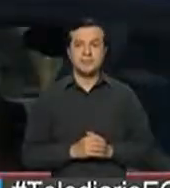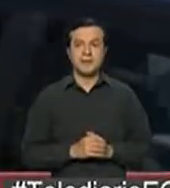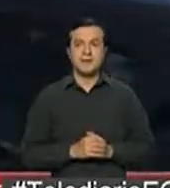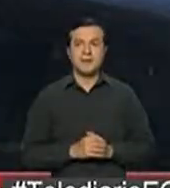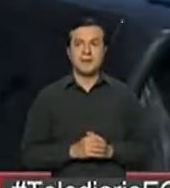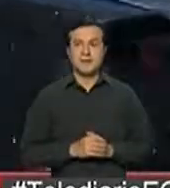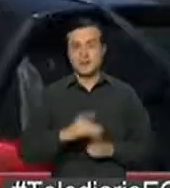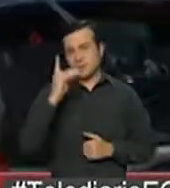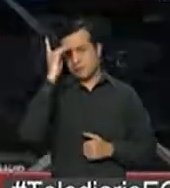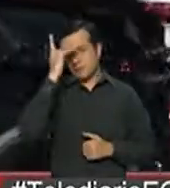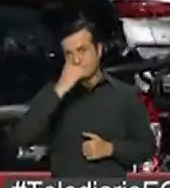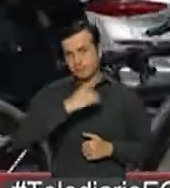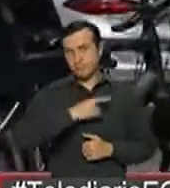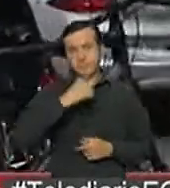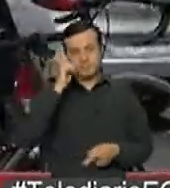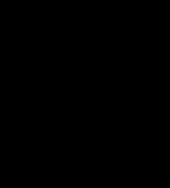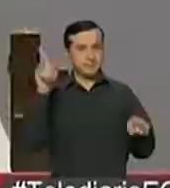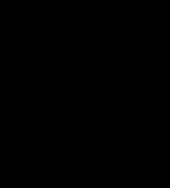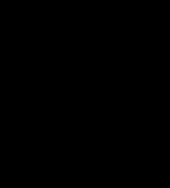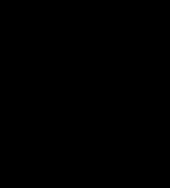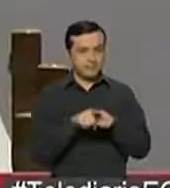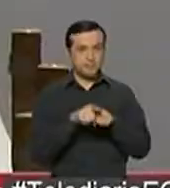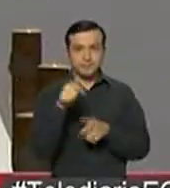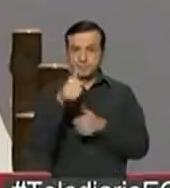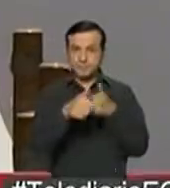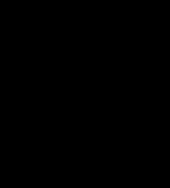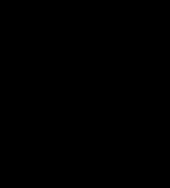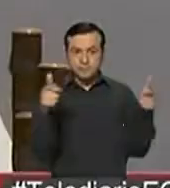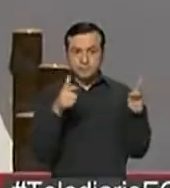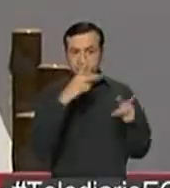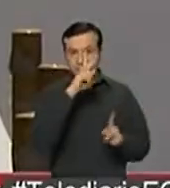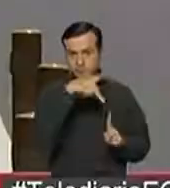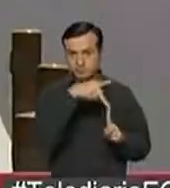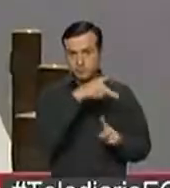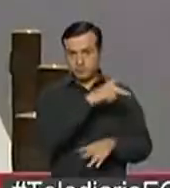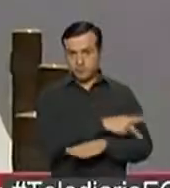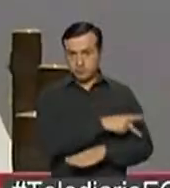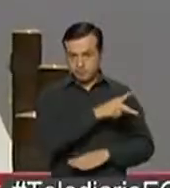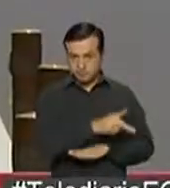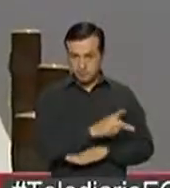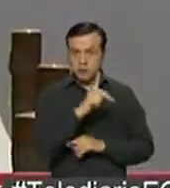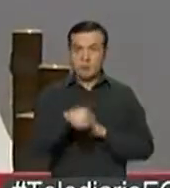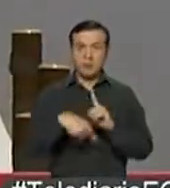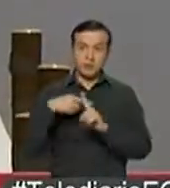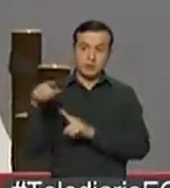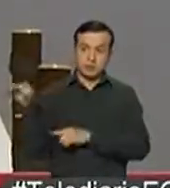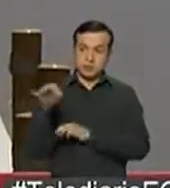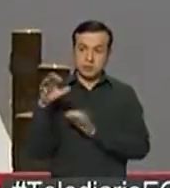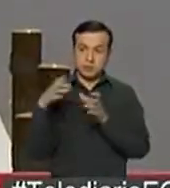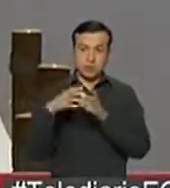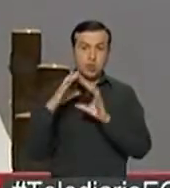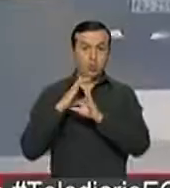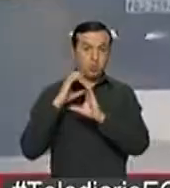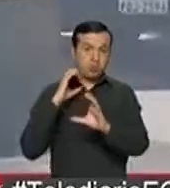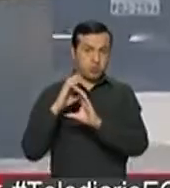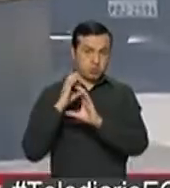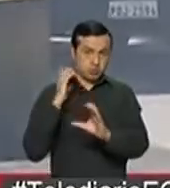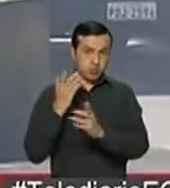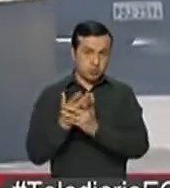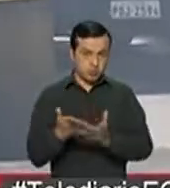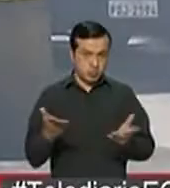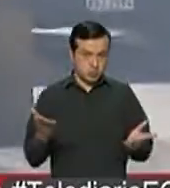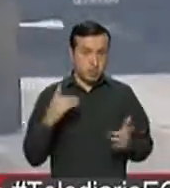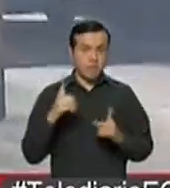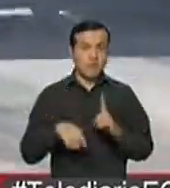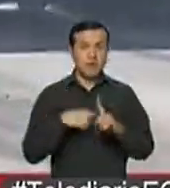La decisión fue tomada de forma conjunta entre las unidades de prefectura de Pichincha y los representantes de la Unión de Transportistas, así como